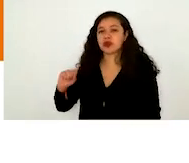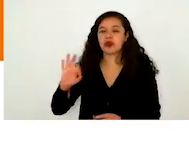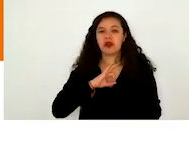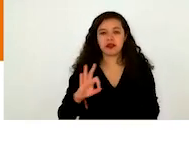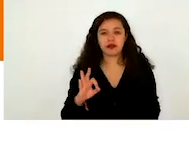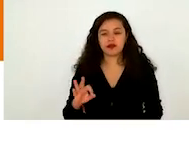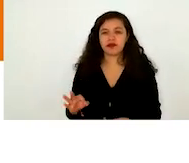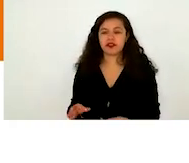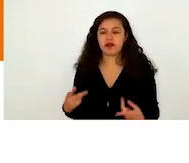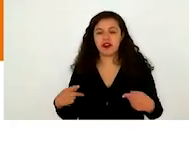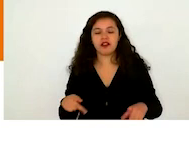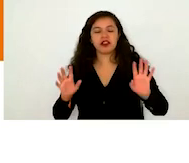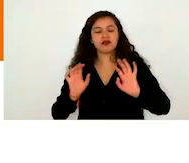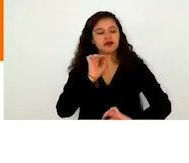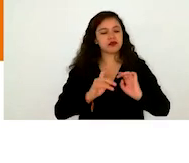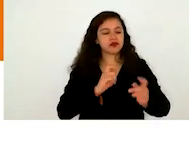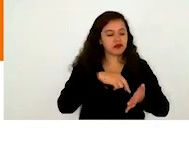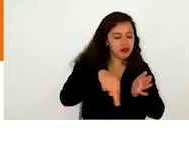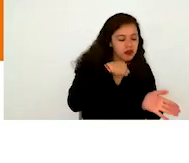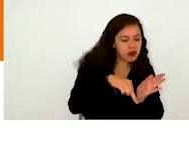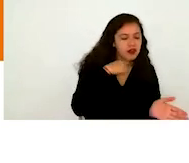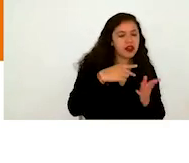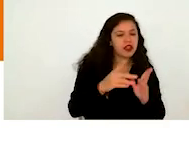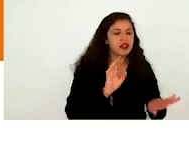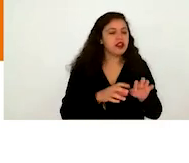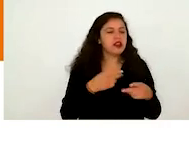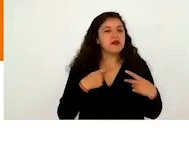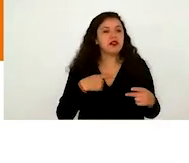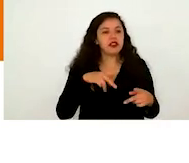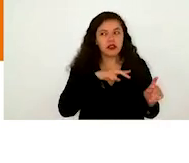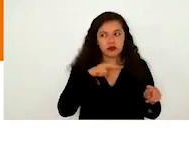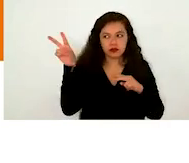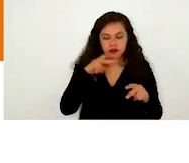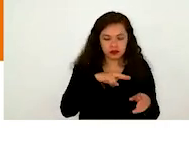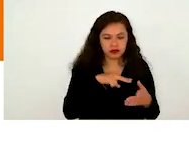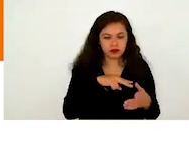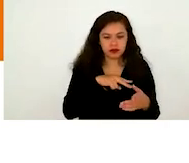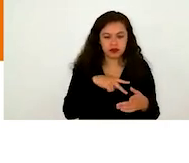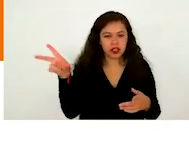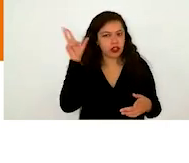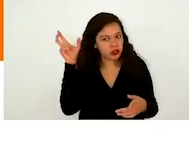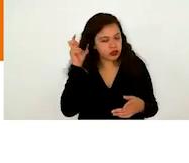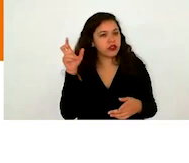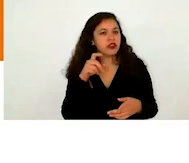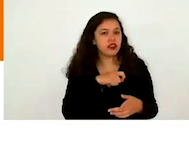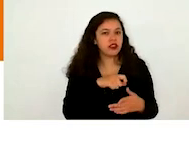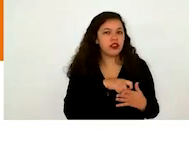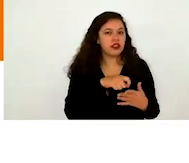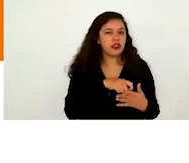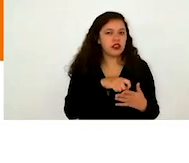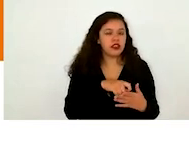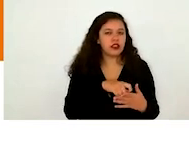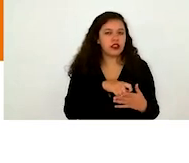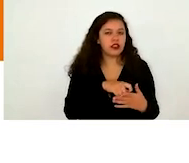algo firmando pero es fácil más rápida volteo firmo y escuchó y todavía el